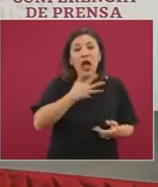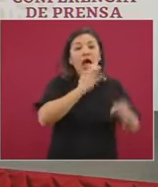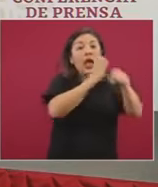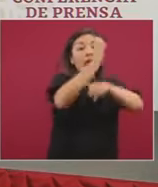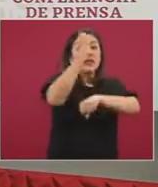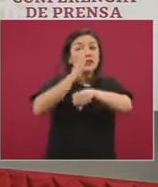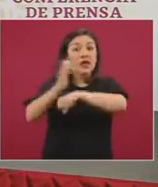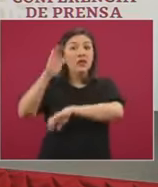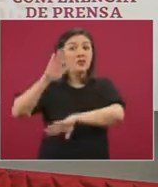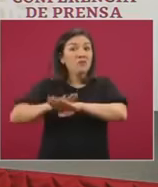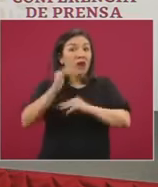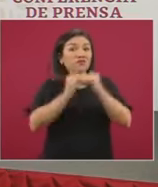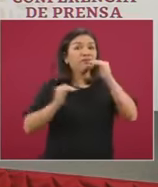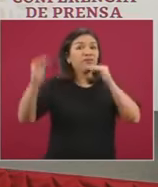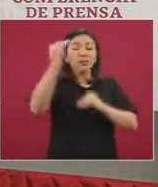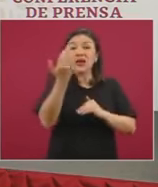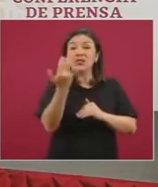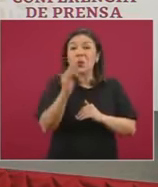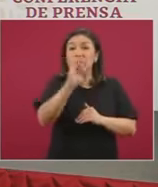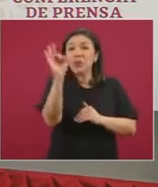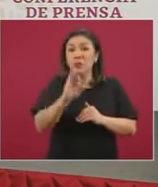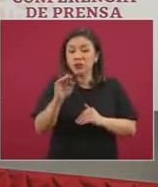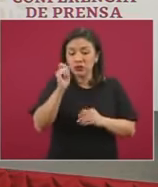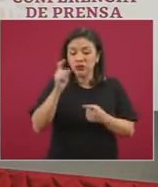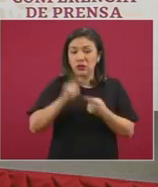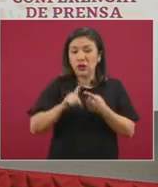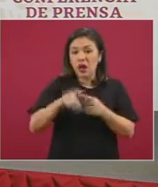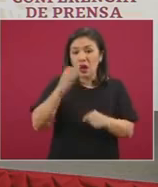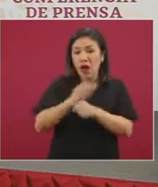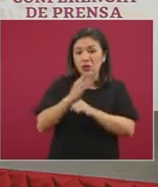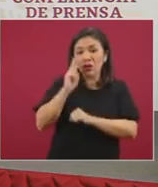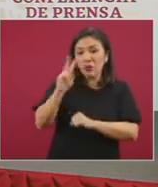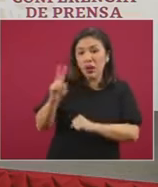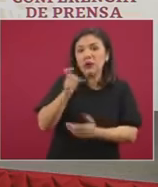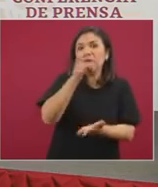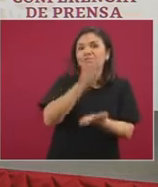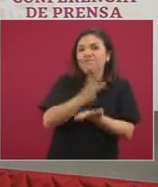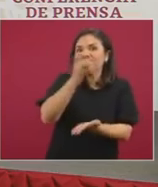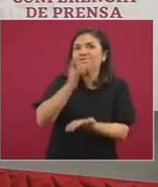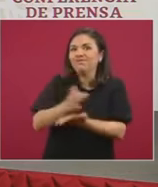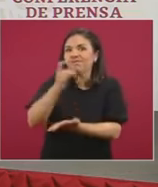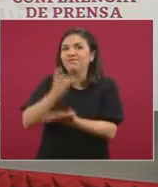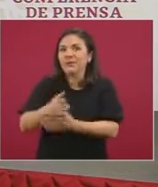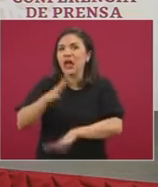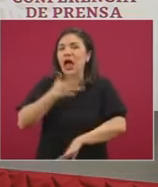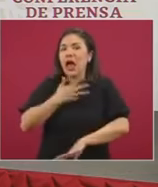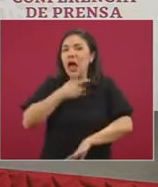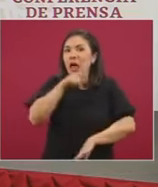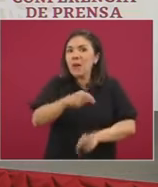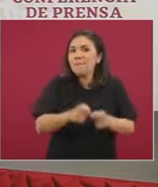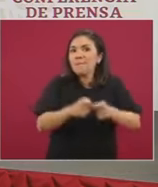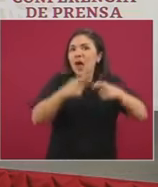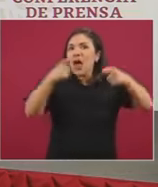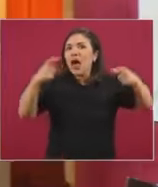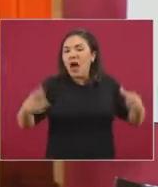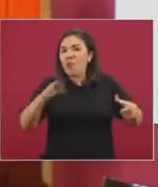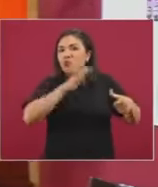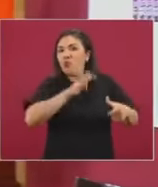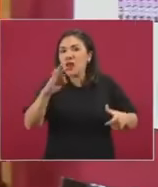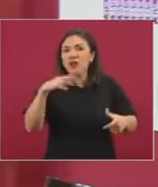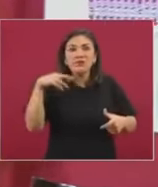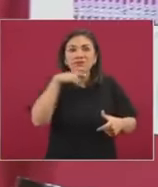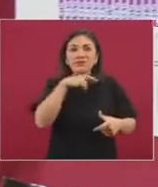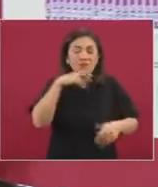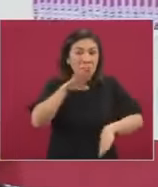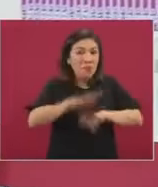estados que están por arriba del 50%, que son los que estamos detectando como que están en una zona que van a llegar no de